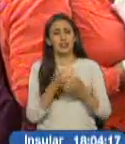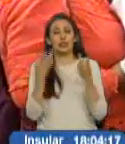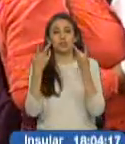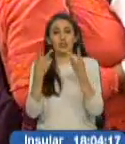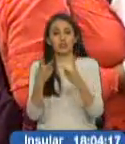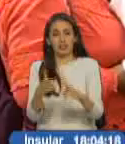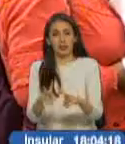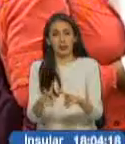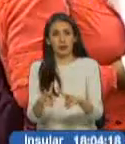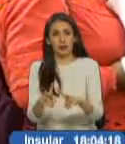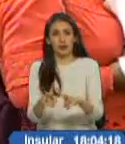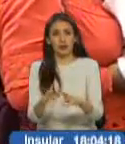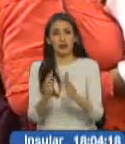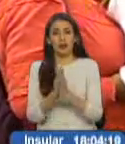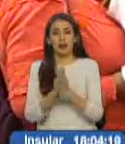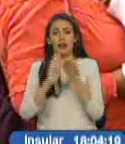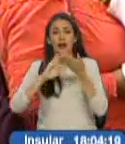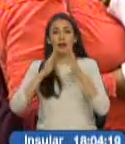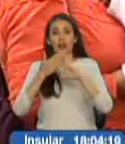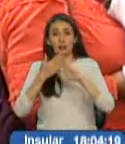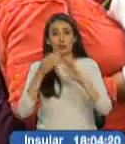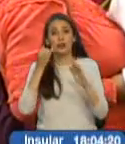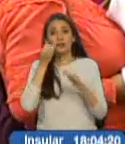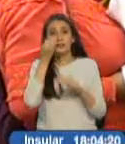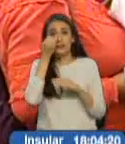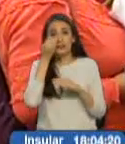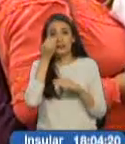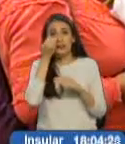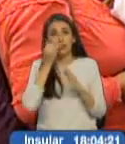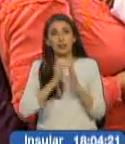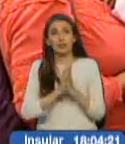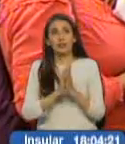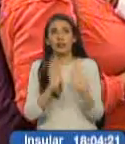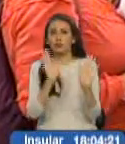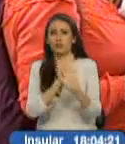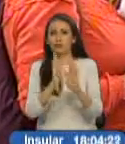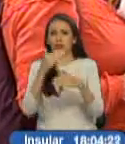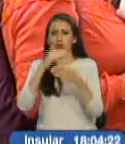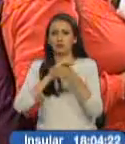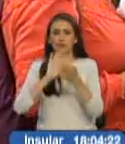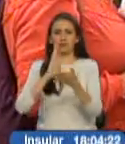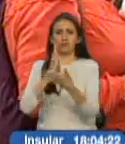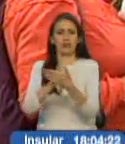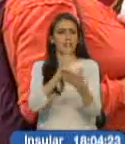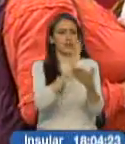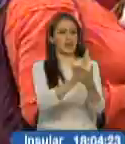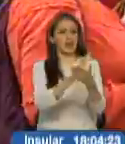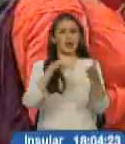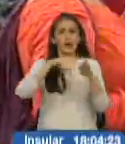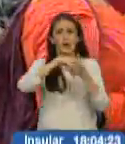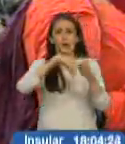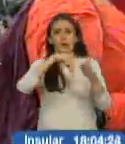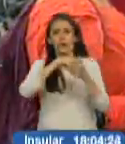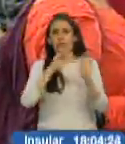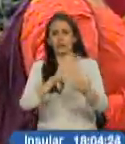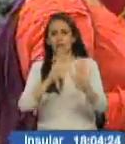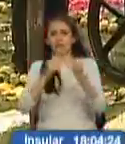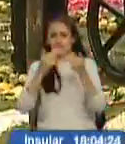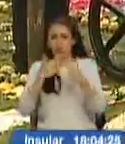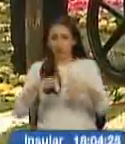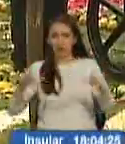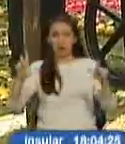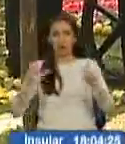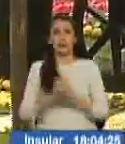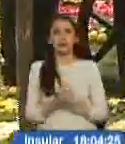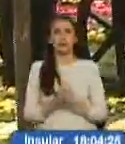que para los pueblos indígenas no existen fronteras y Bolivia y Ecuador estamos unidos.